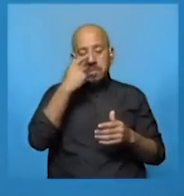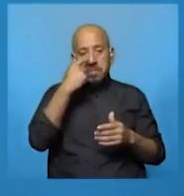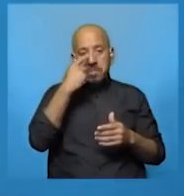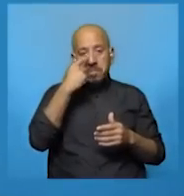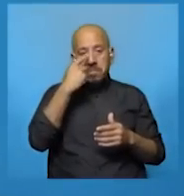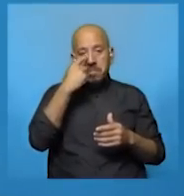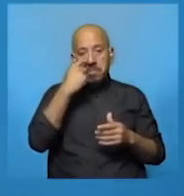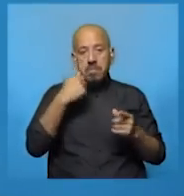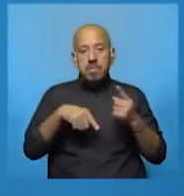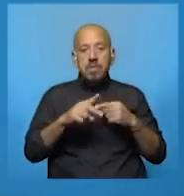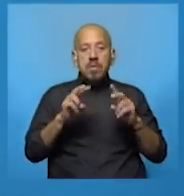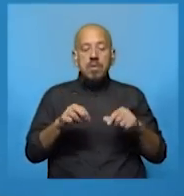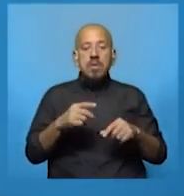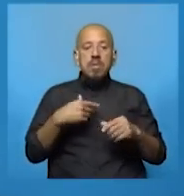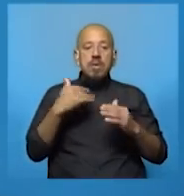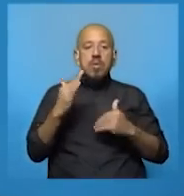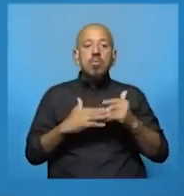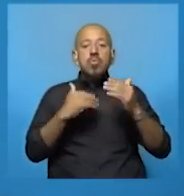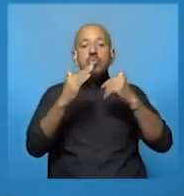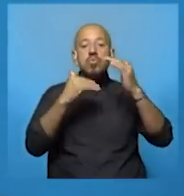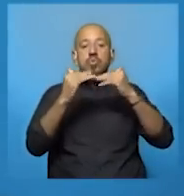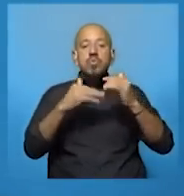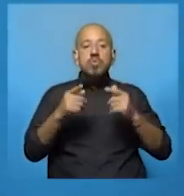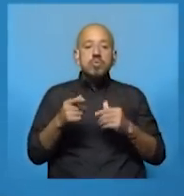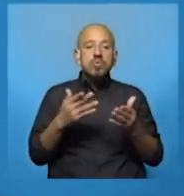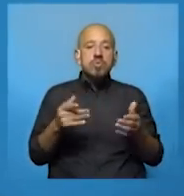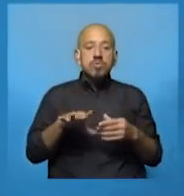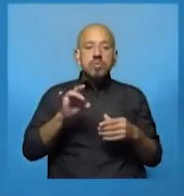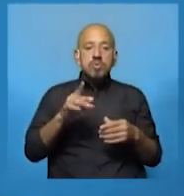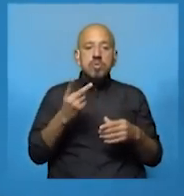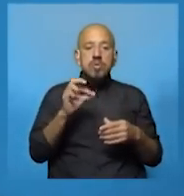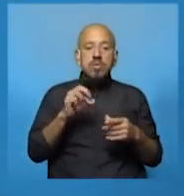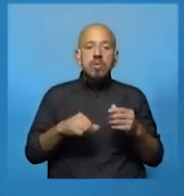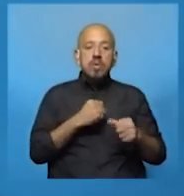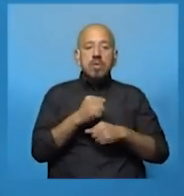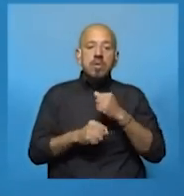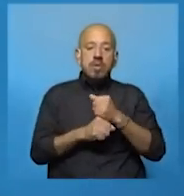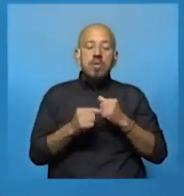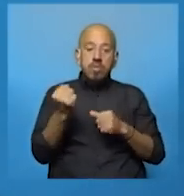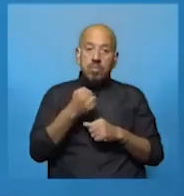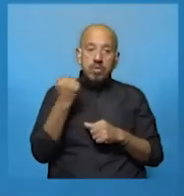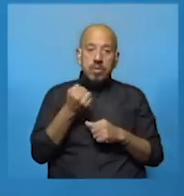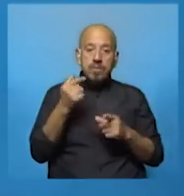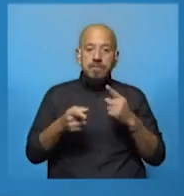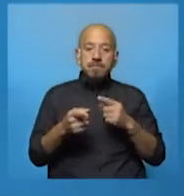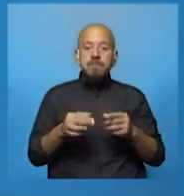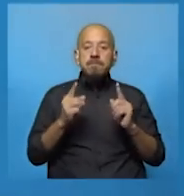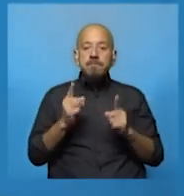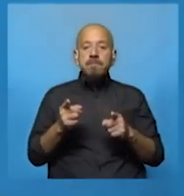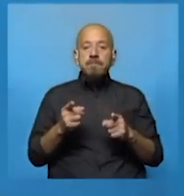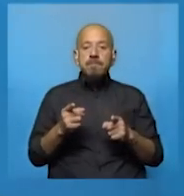la inversión en construcción en Uruguay en los últimos no sé 15 20 años ha sido muy importante y